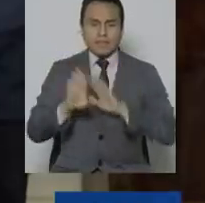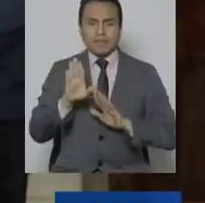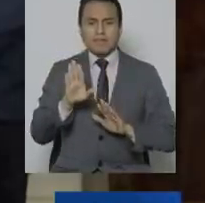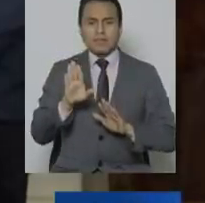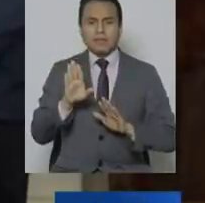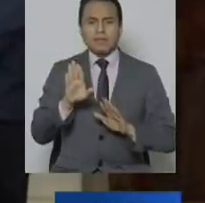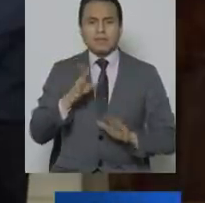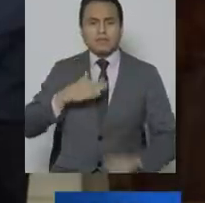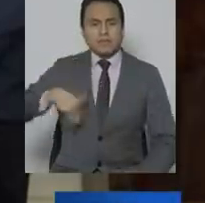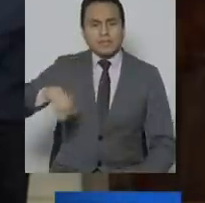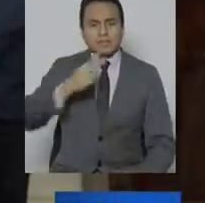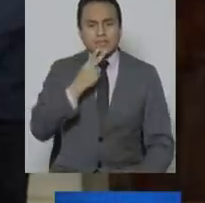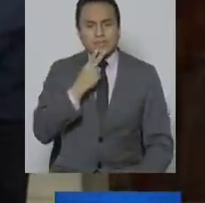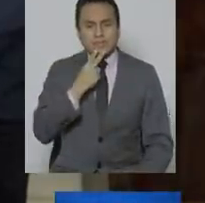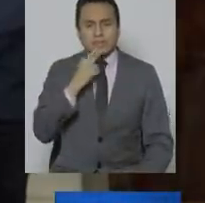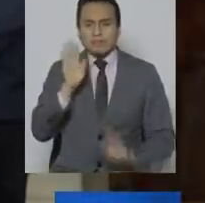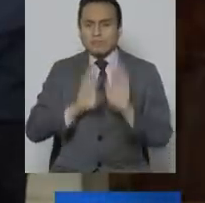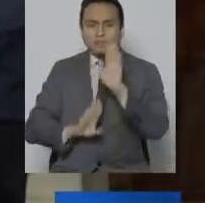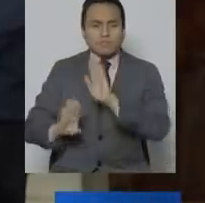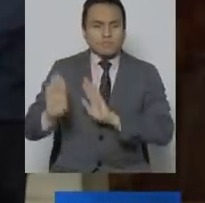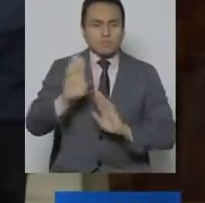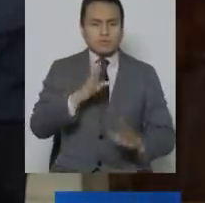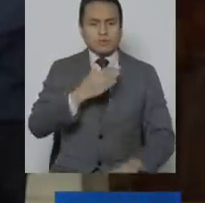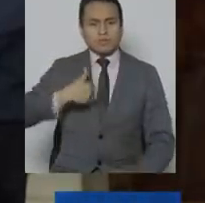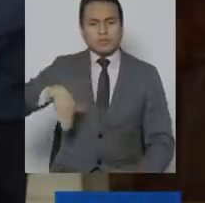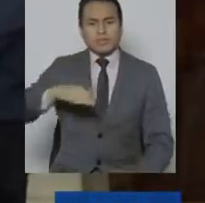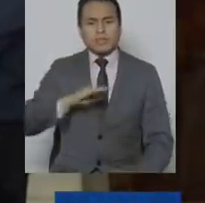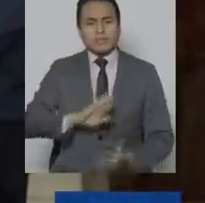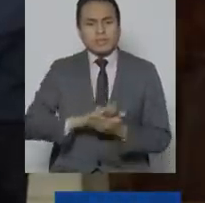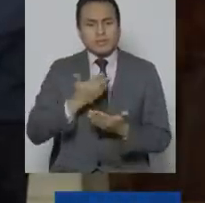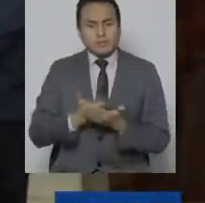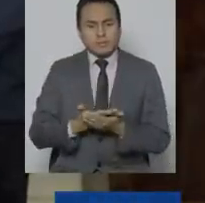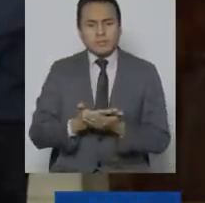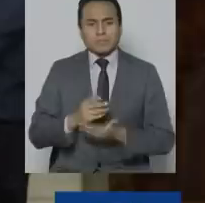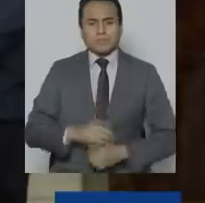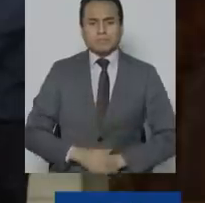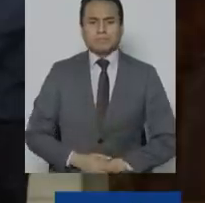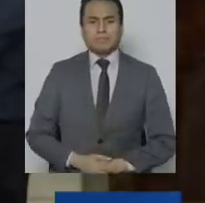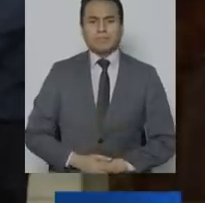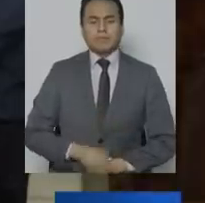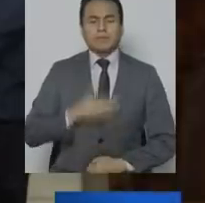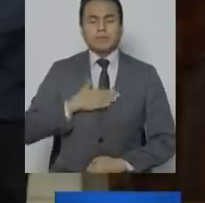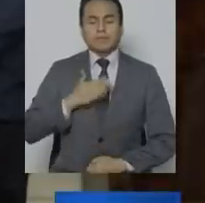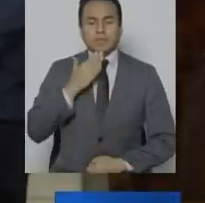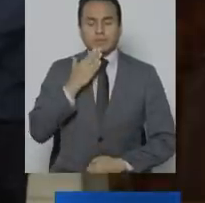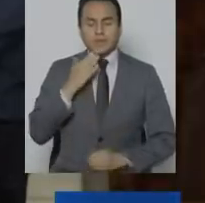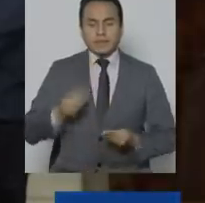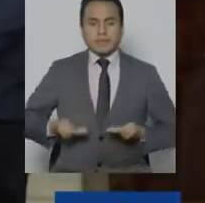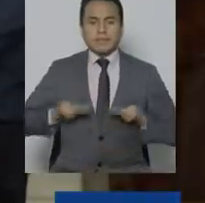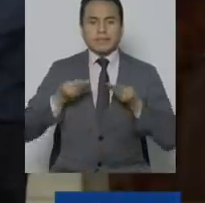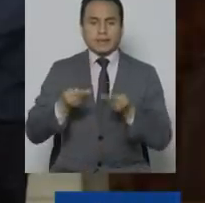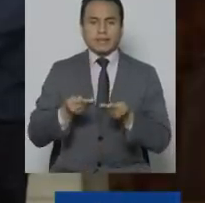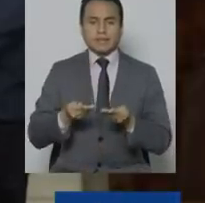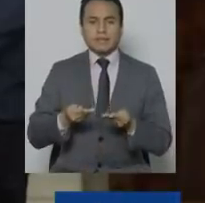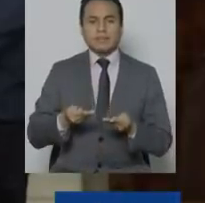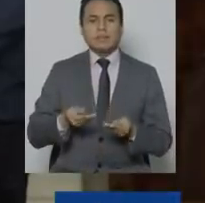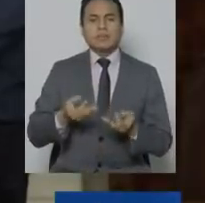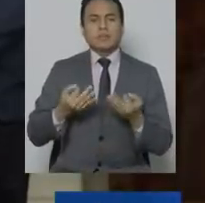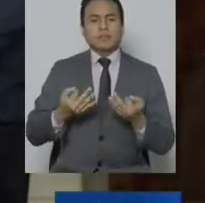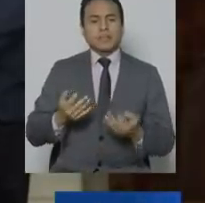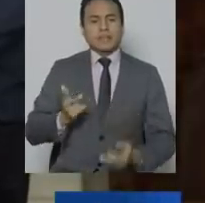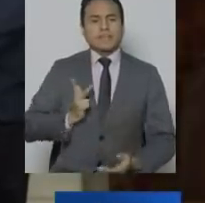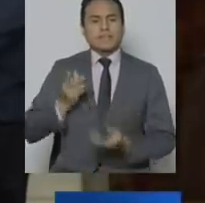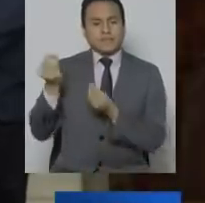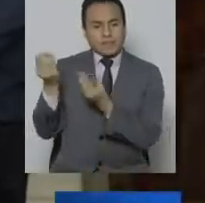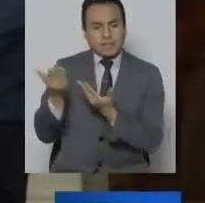nuestras vidas, de proteger nuestra salud. Quiero también dar la más cordial